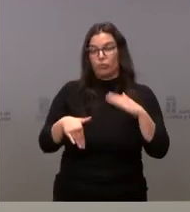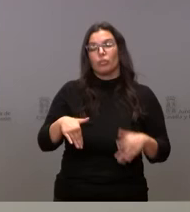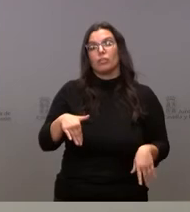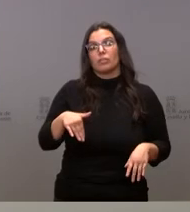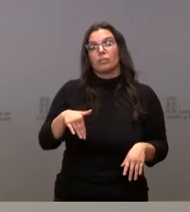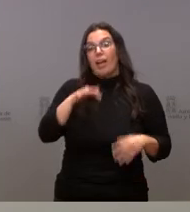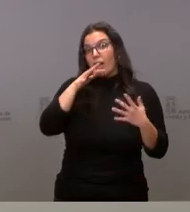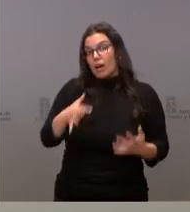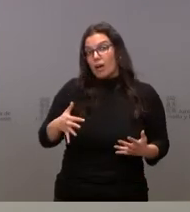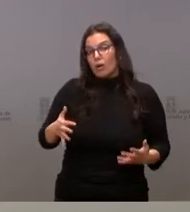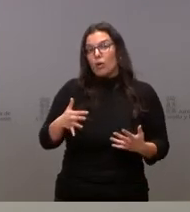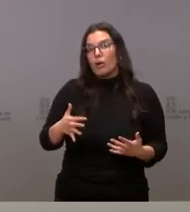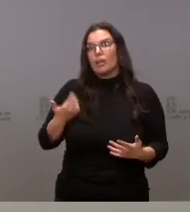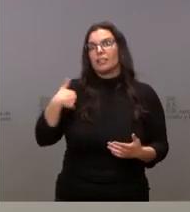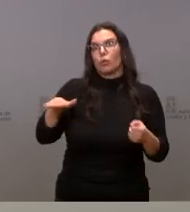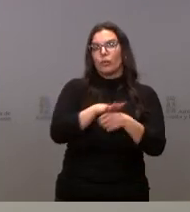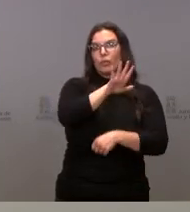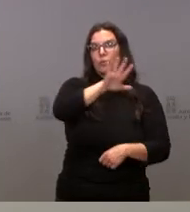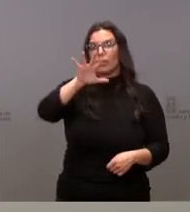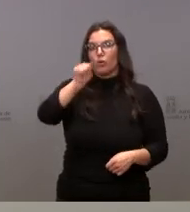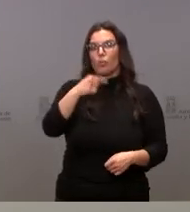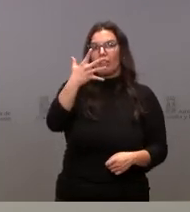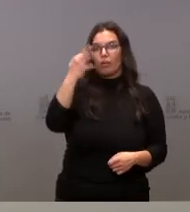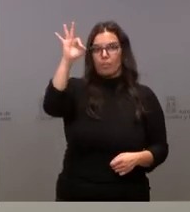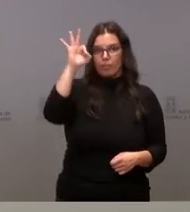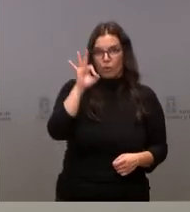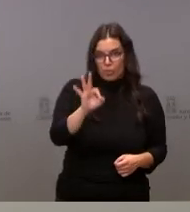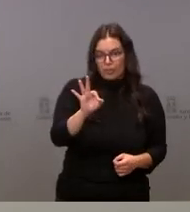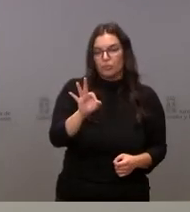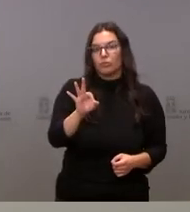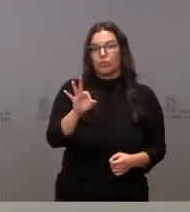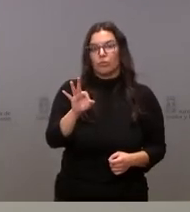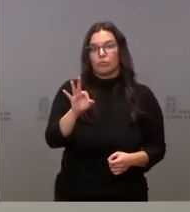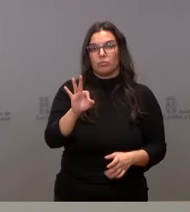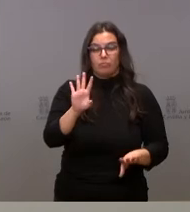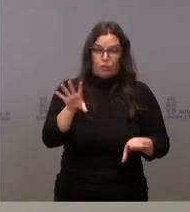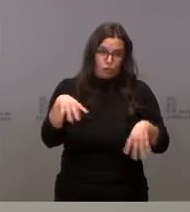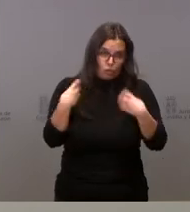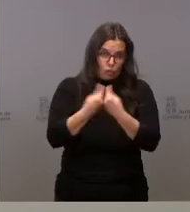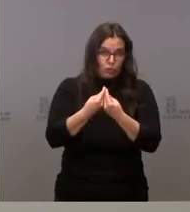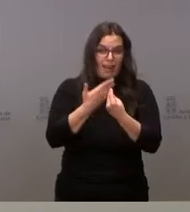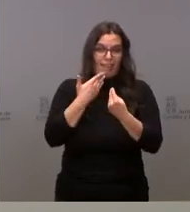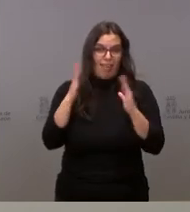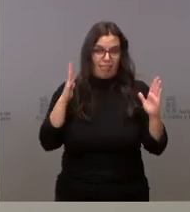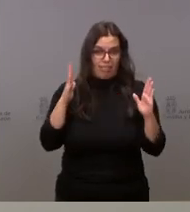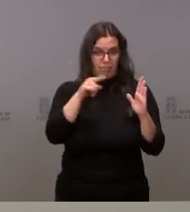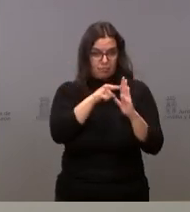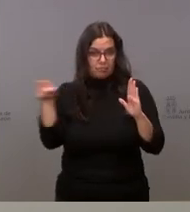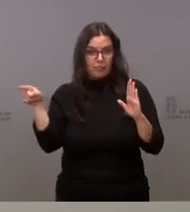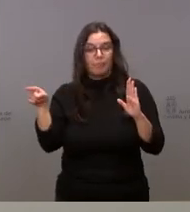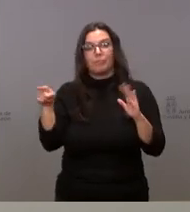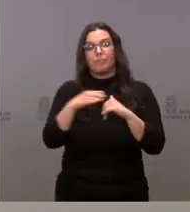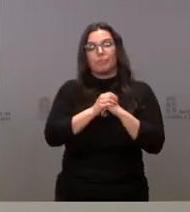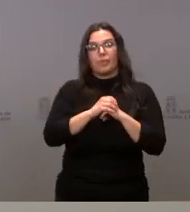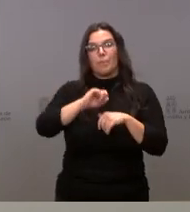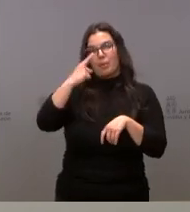contamos con el 55 5% de la del total de edad de este frank de esta franja de población con